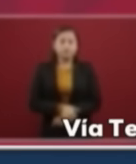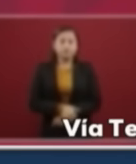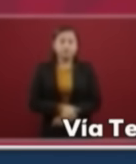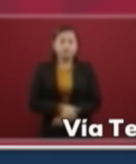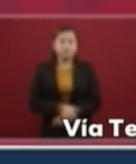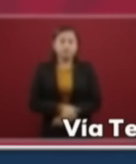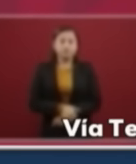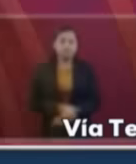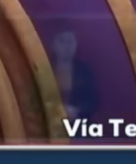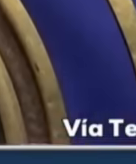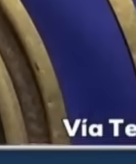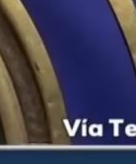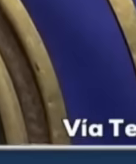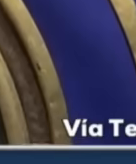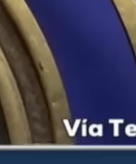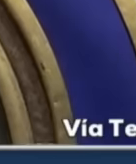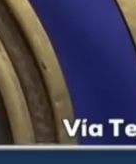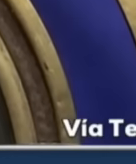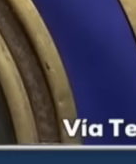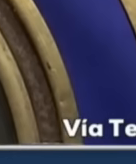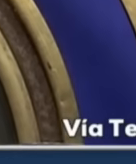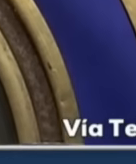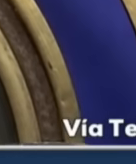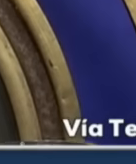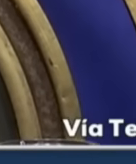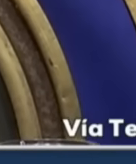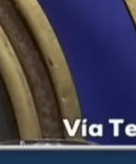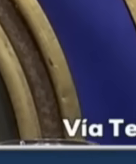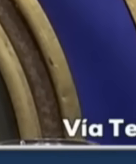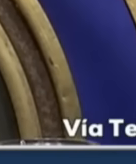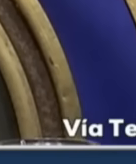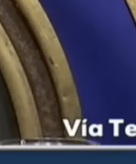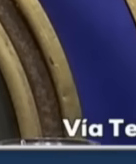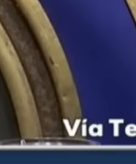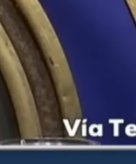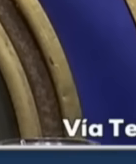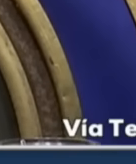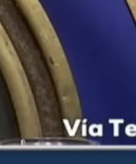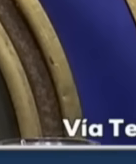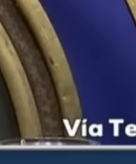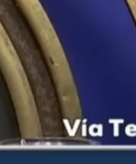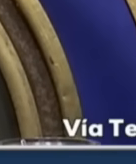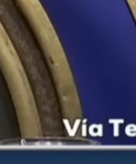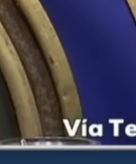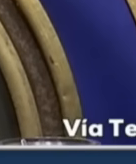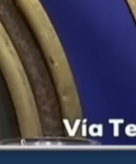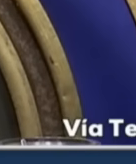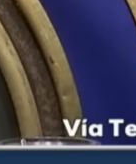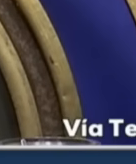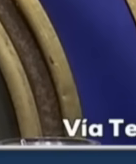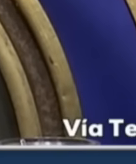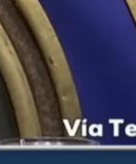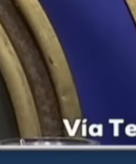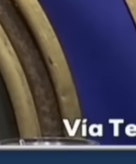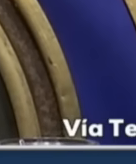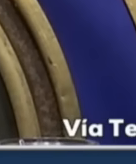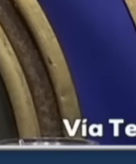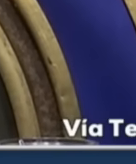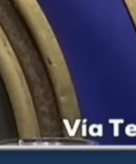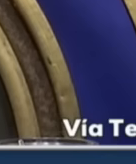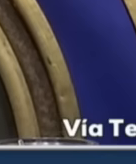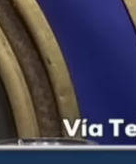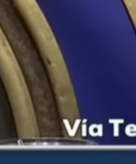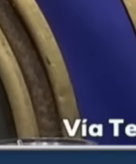manera hay libertad de preguntar lo que tú quieras. Es extraordinario, ¿eh? O sea, no... Le preguntaron algo sobre veterinaria al presidente. Ok, dijo, o sea,